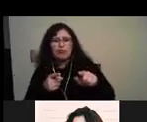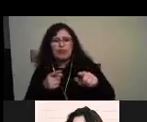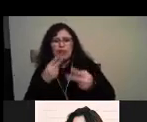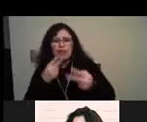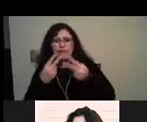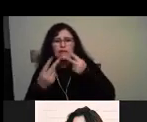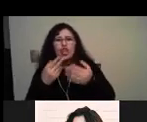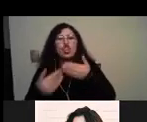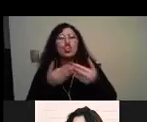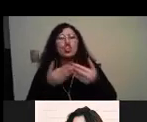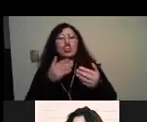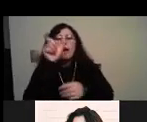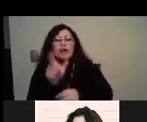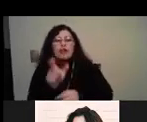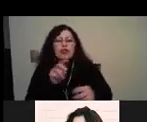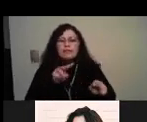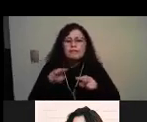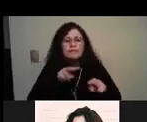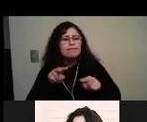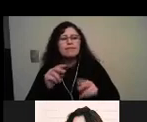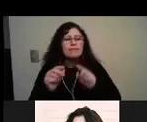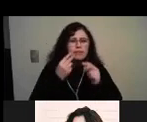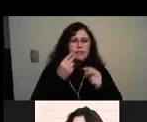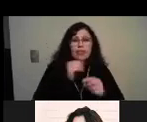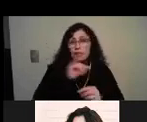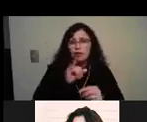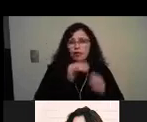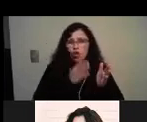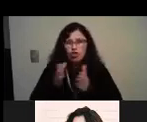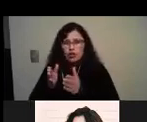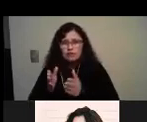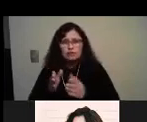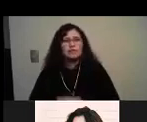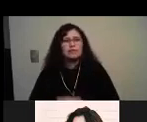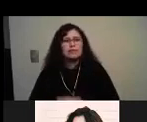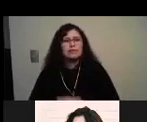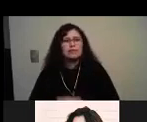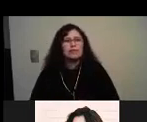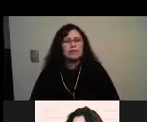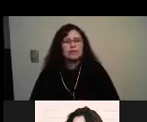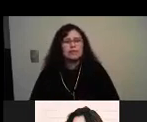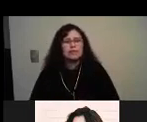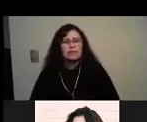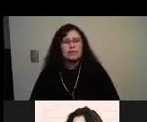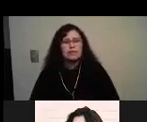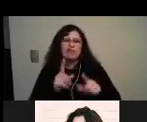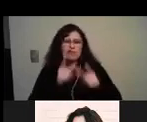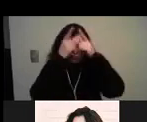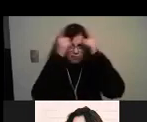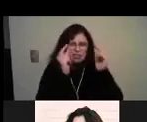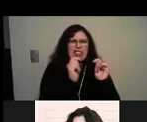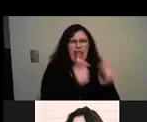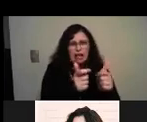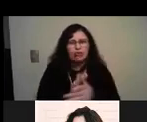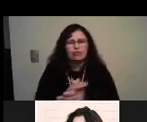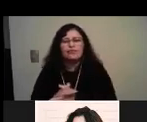¿ya? Um, Esto no lo va a tocar usted porque esto pasa por paratenes, ¿ya? Esto es importante, si usted